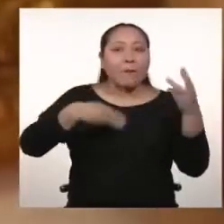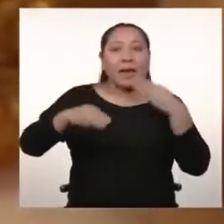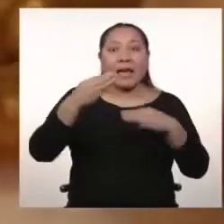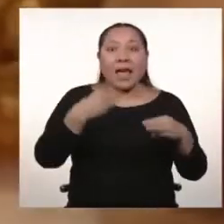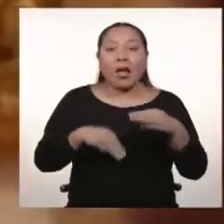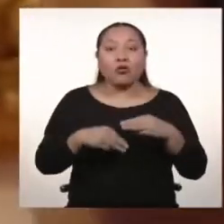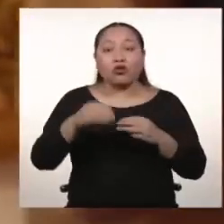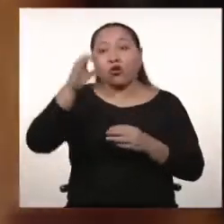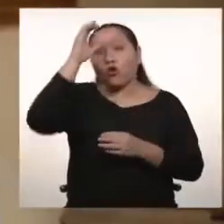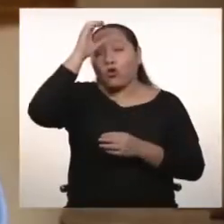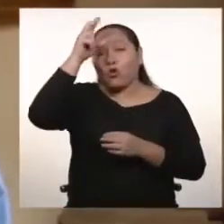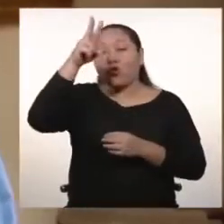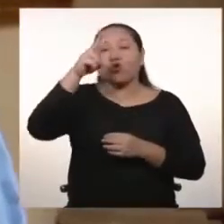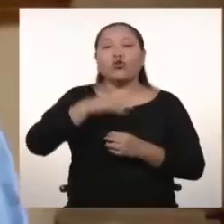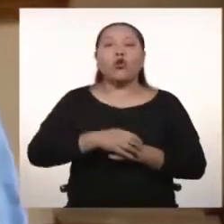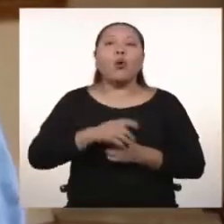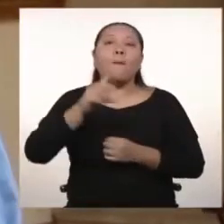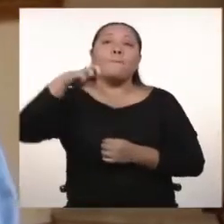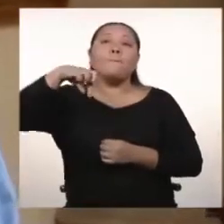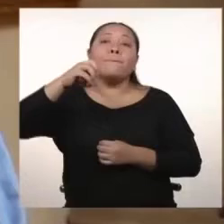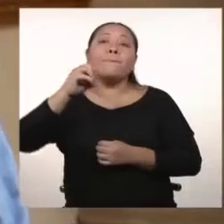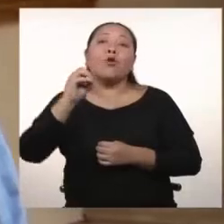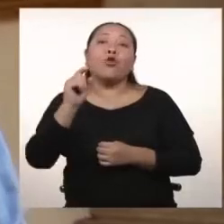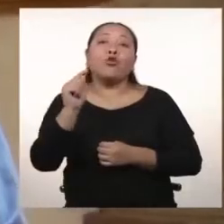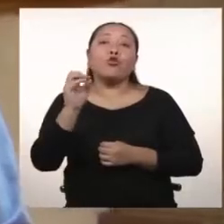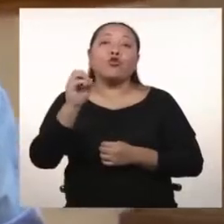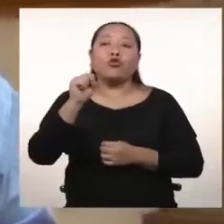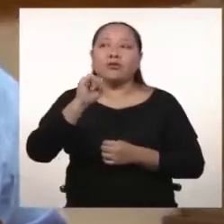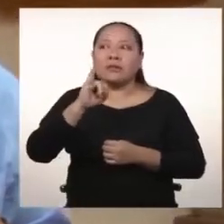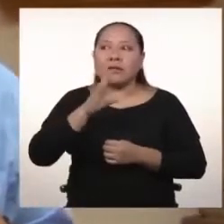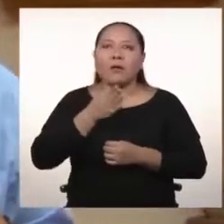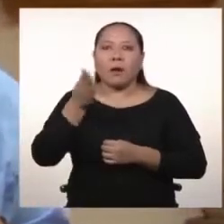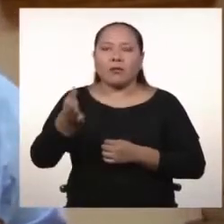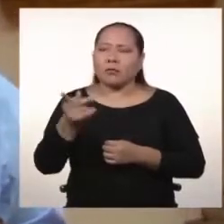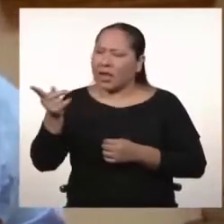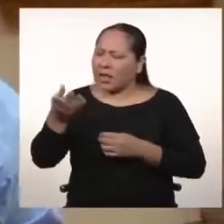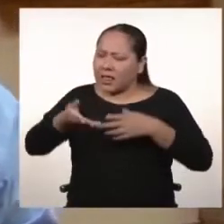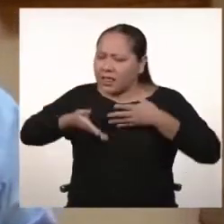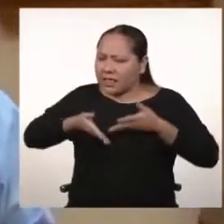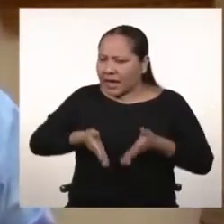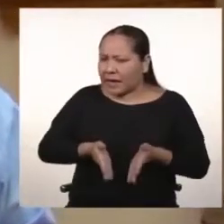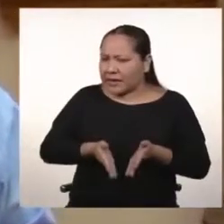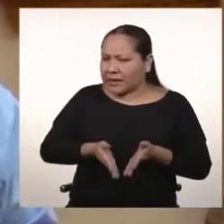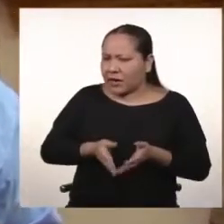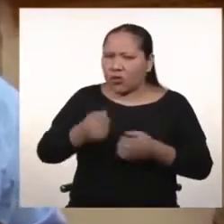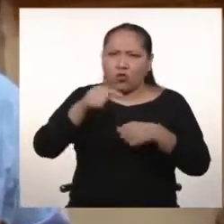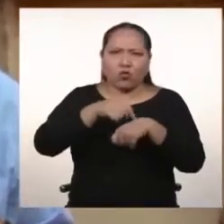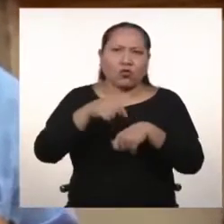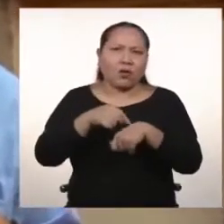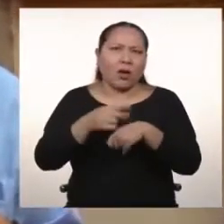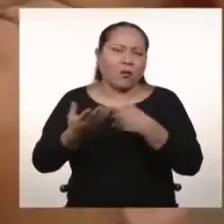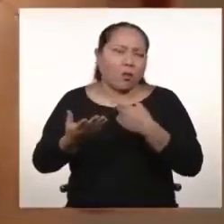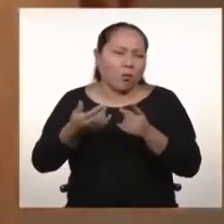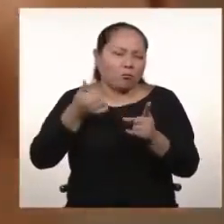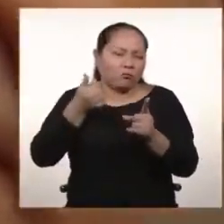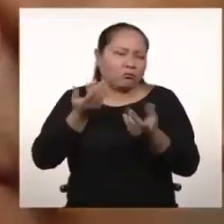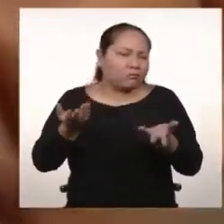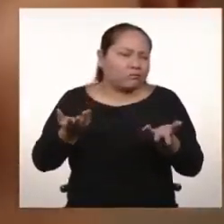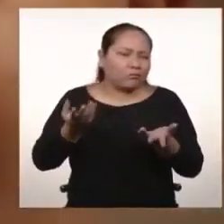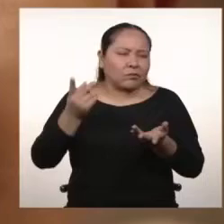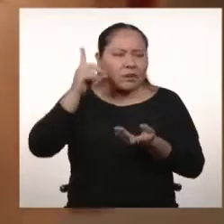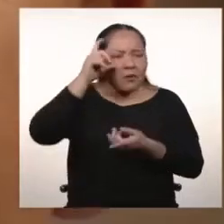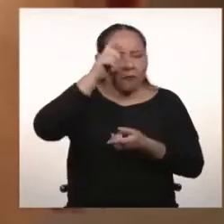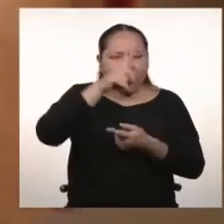como como Potosí tup gamaru nace en una en un periodo particularmente